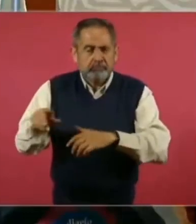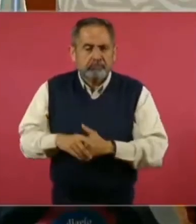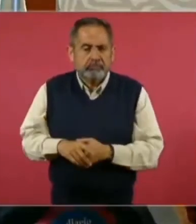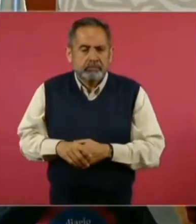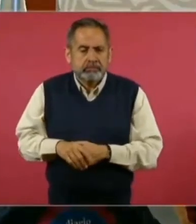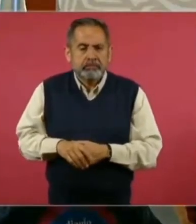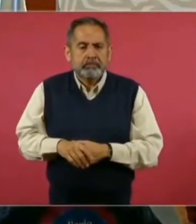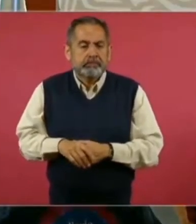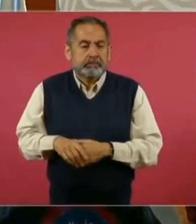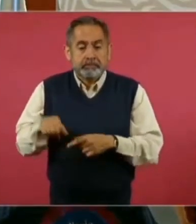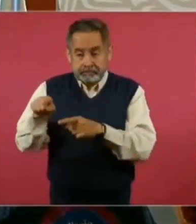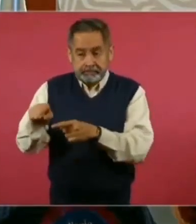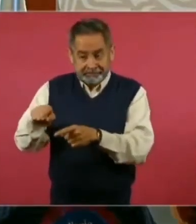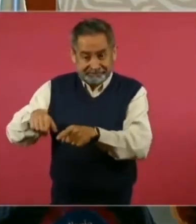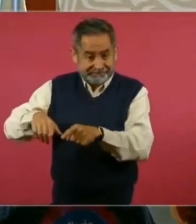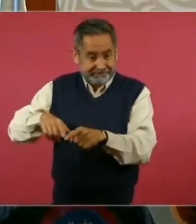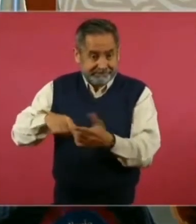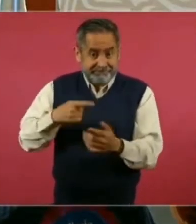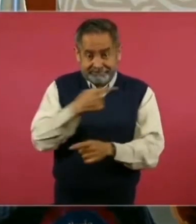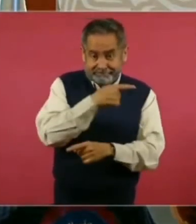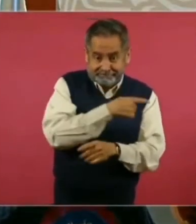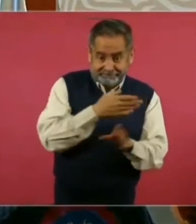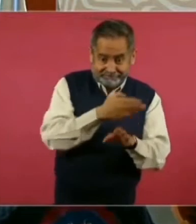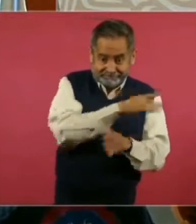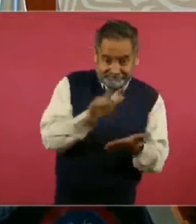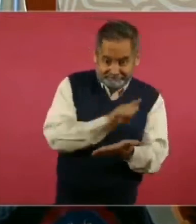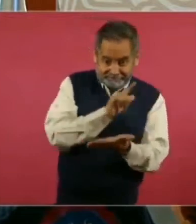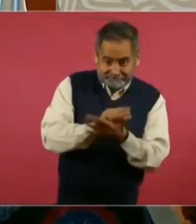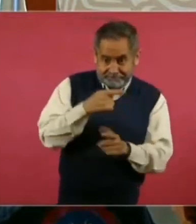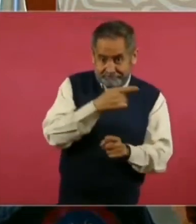de acuerdo a esta ley